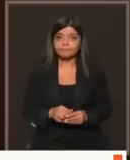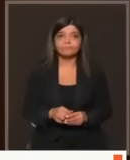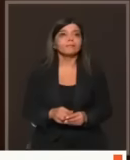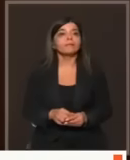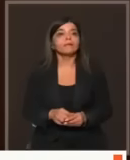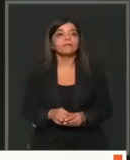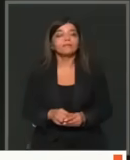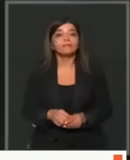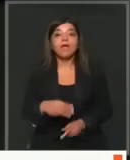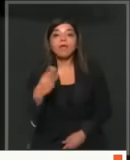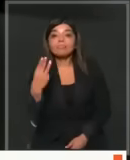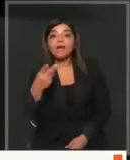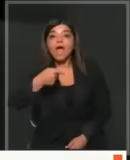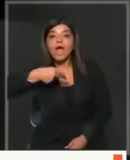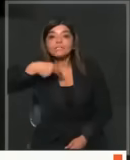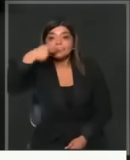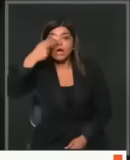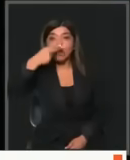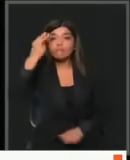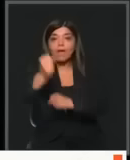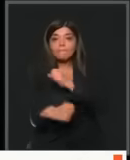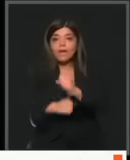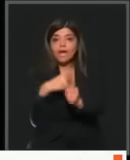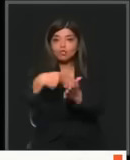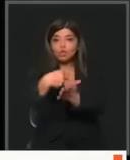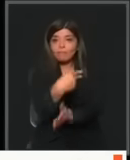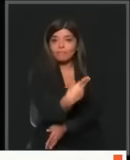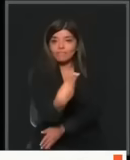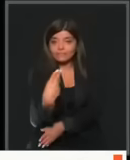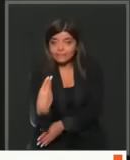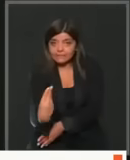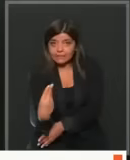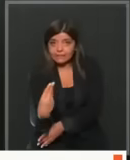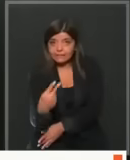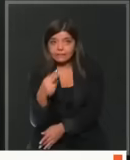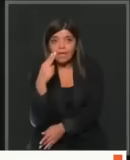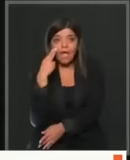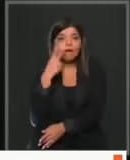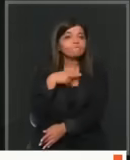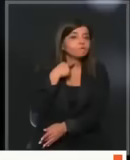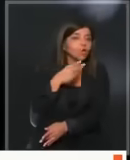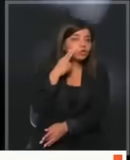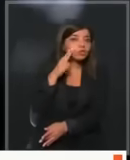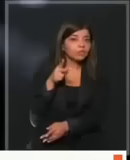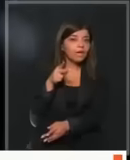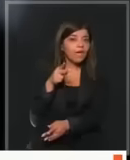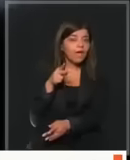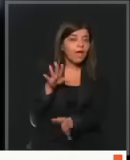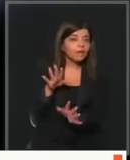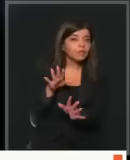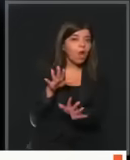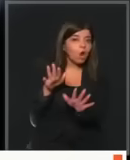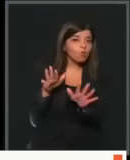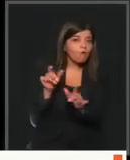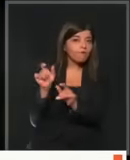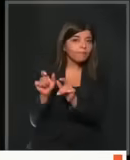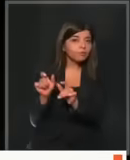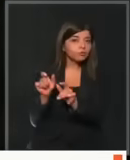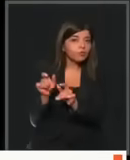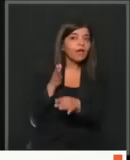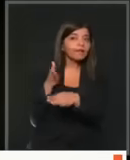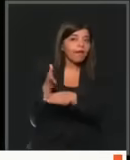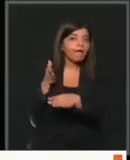Es 3 de noviembre del 2023. Ve, la vuelta es esta. Que rescate como 9 panas que van a una